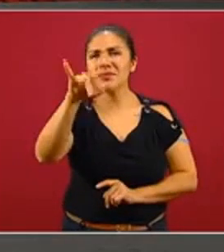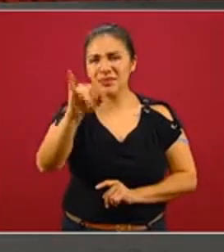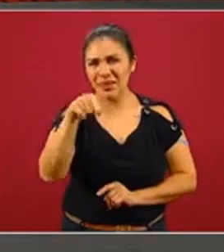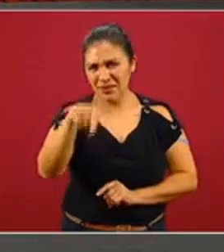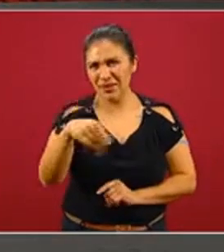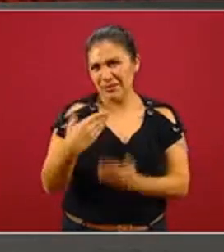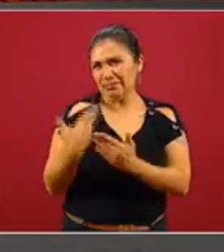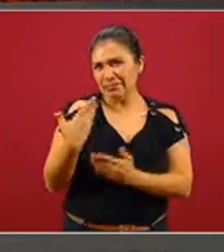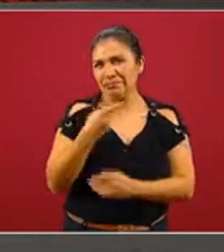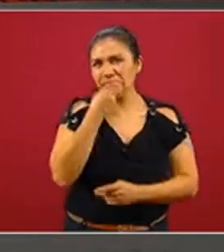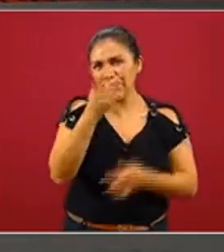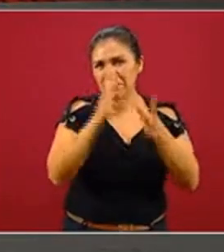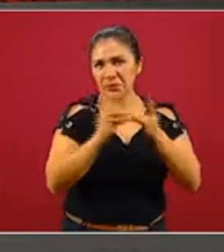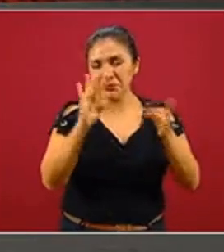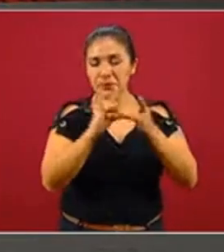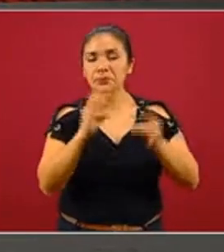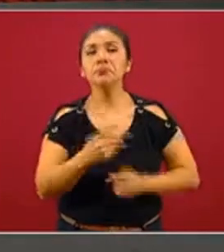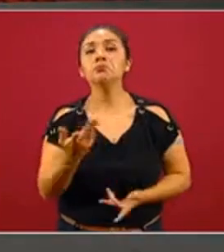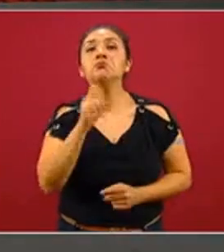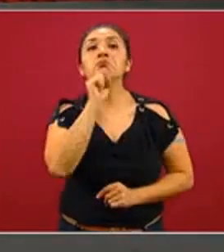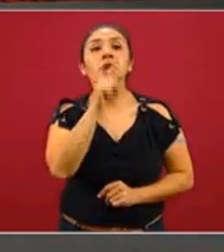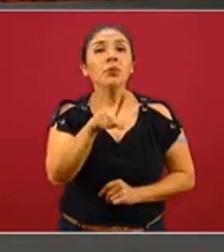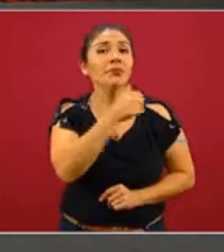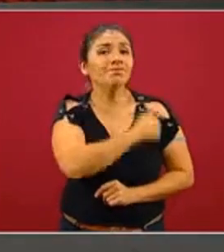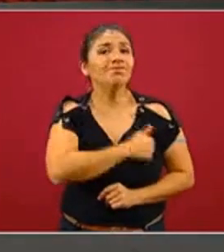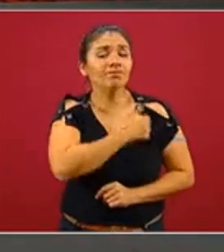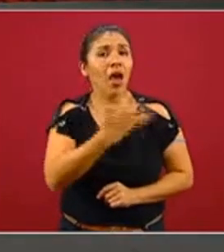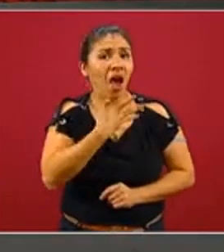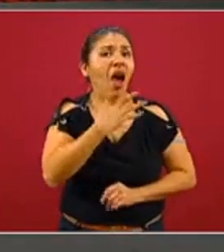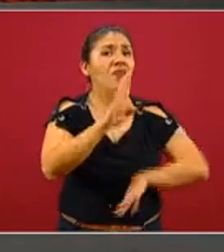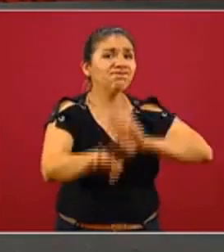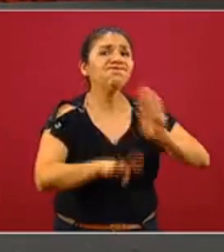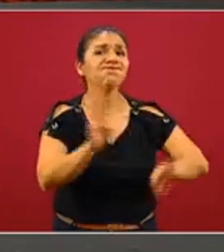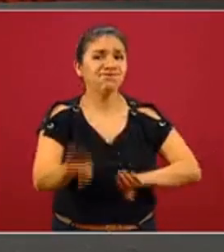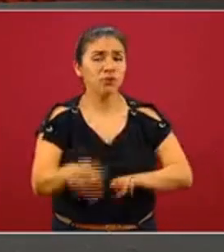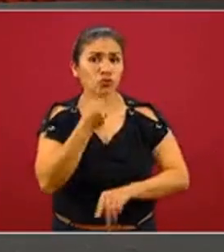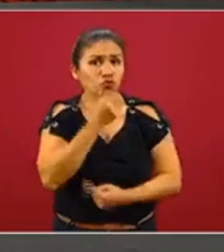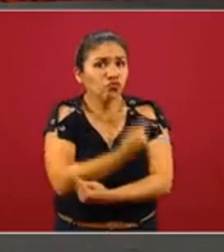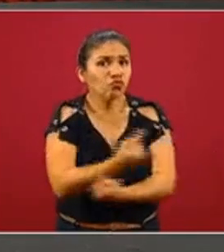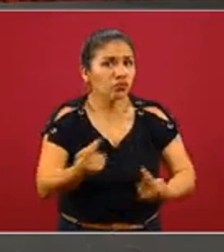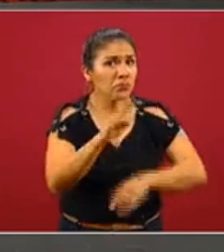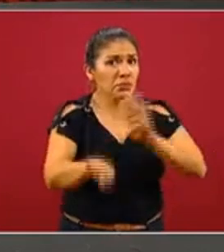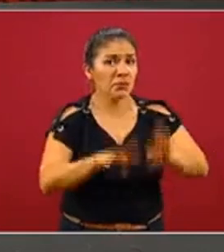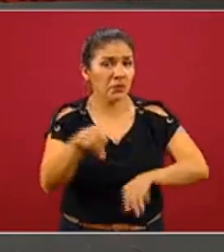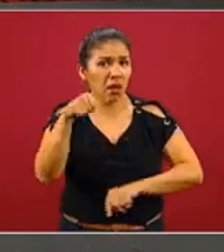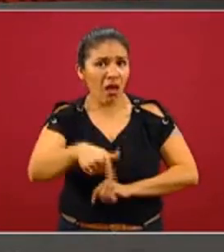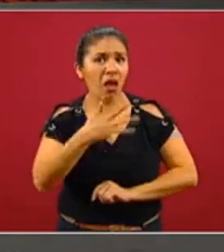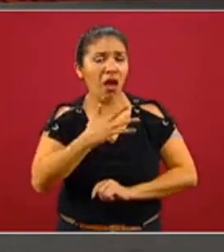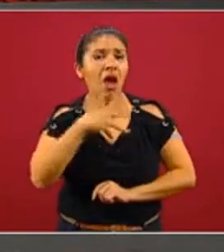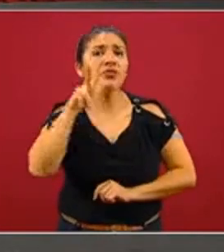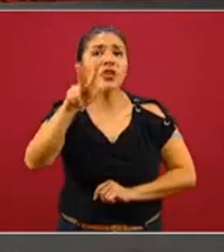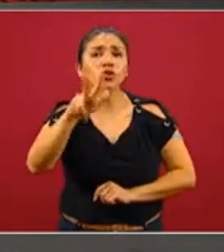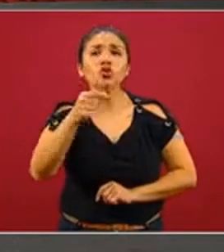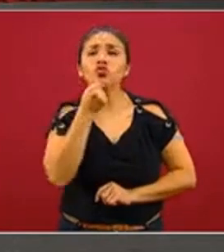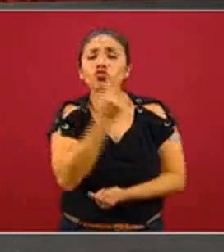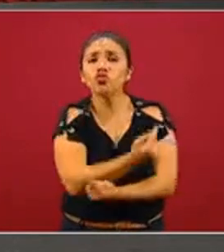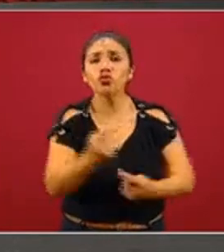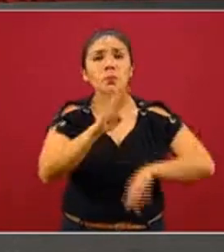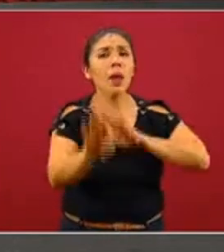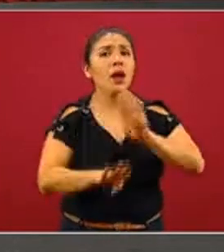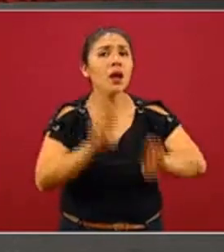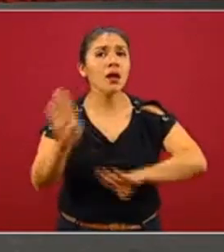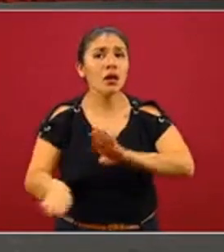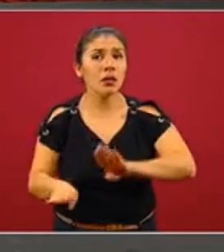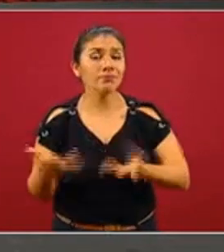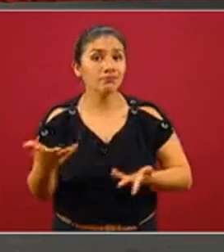hace unos instantes. Y también, lamentablemente, fallecen. Hay niños que fallecen. En México tenemos ya 18 fallecidos y